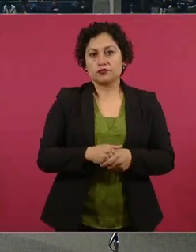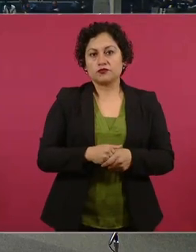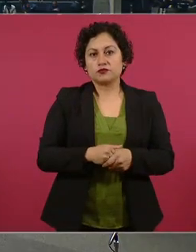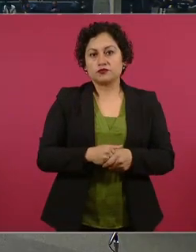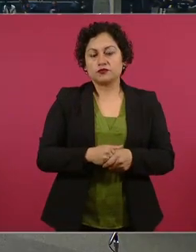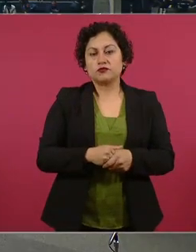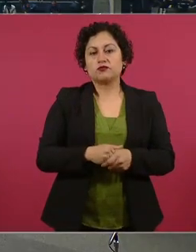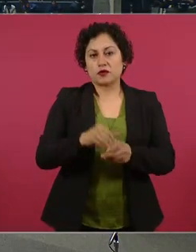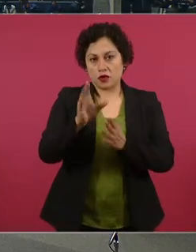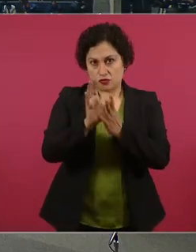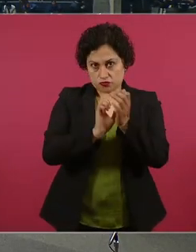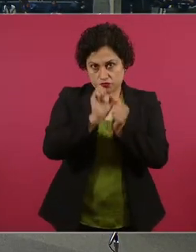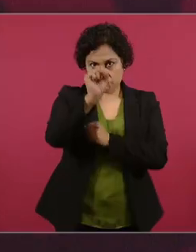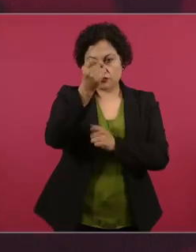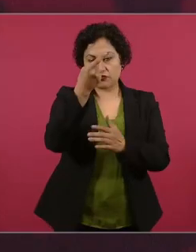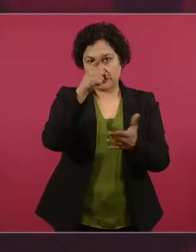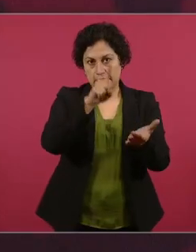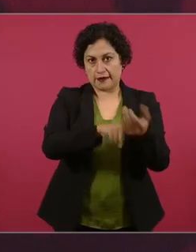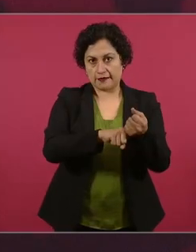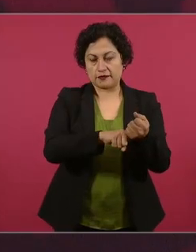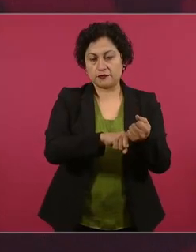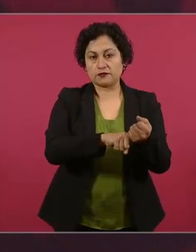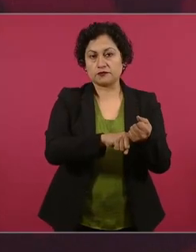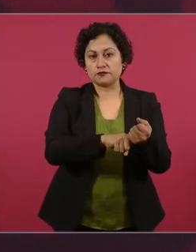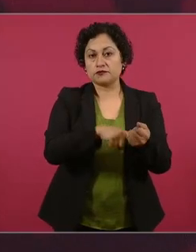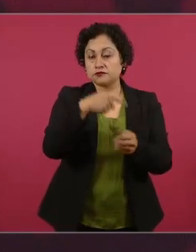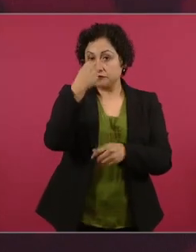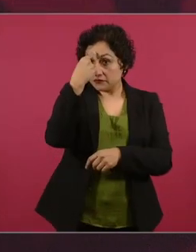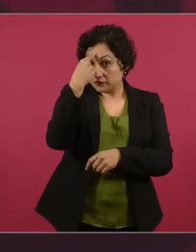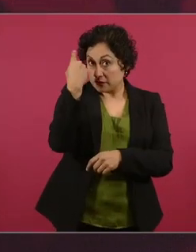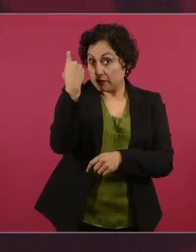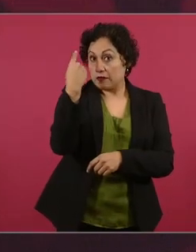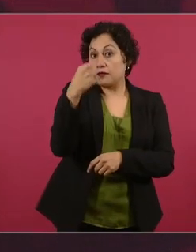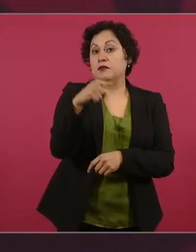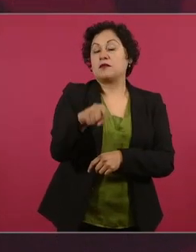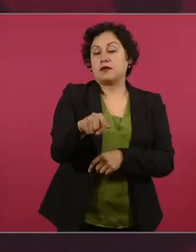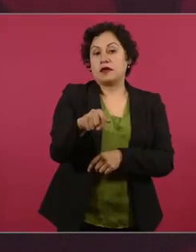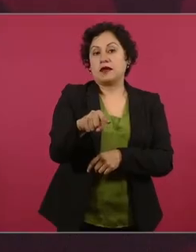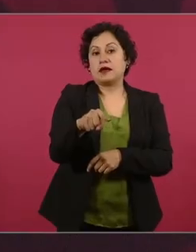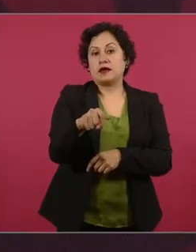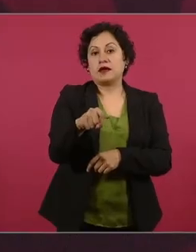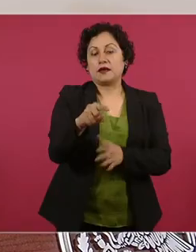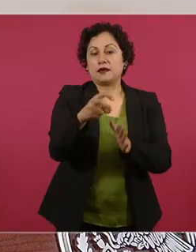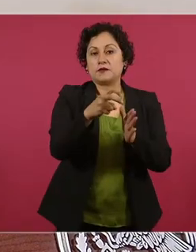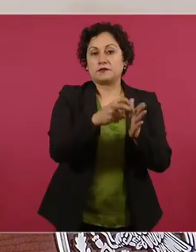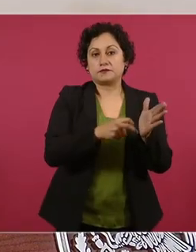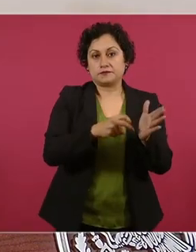de la Constitución para que no se considere